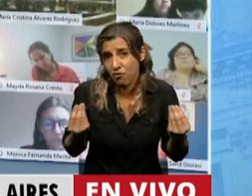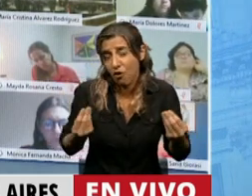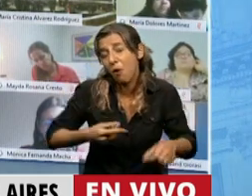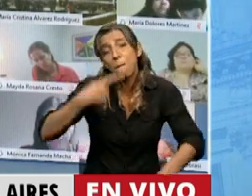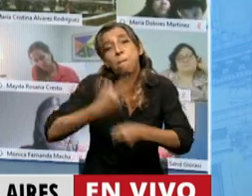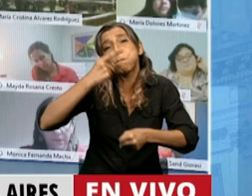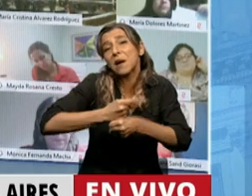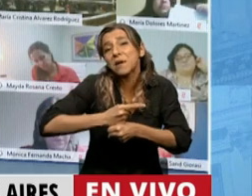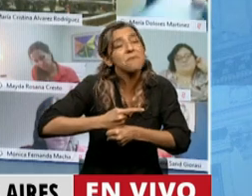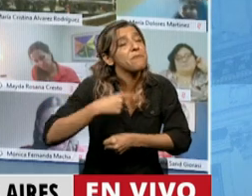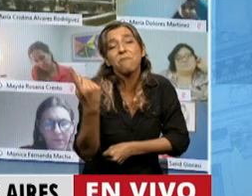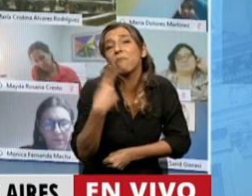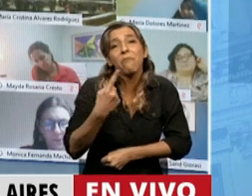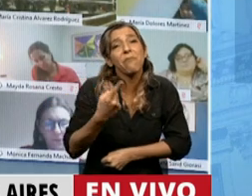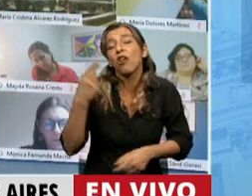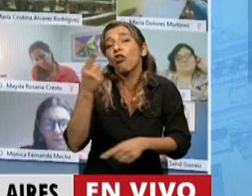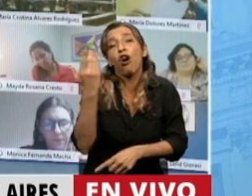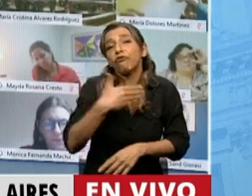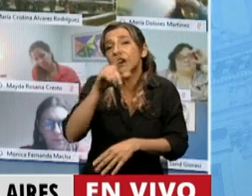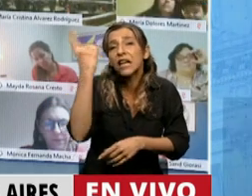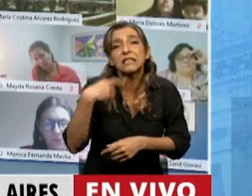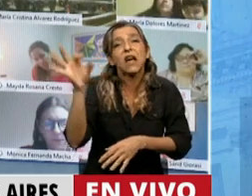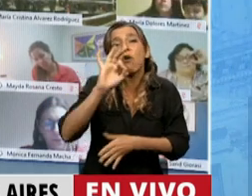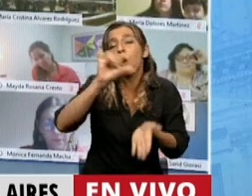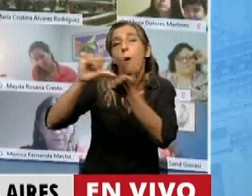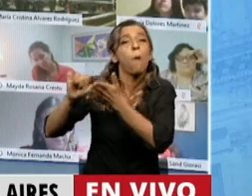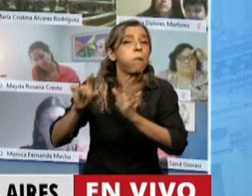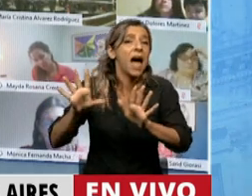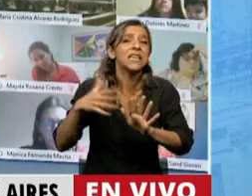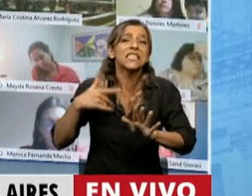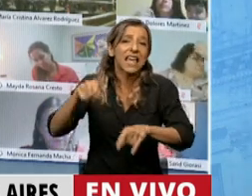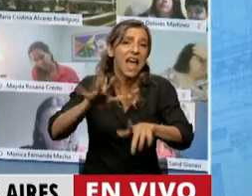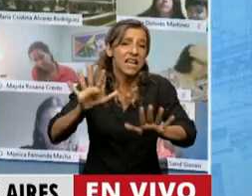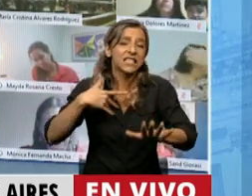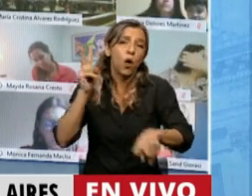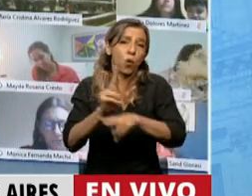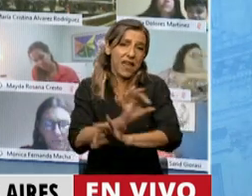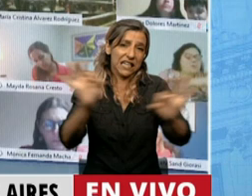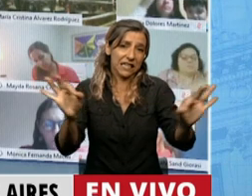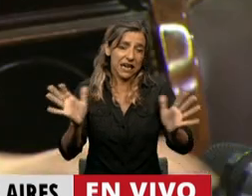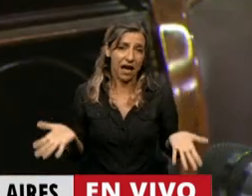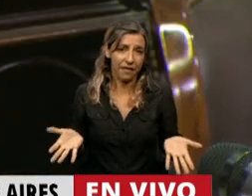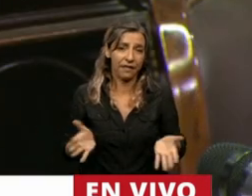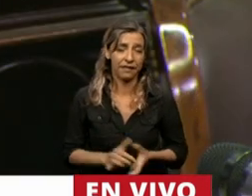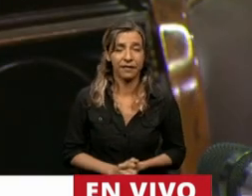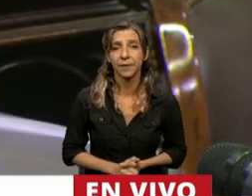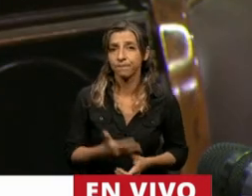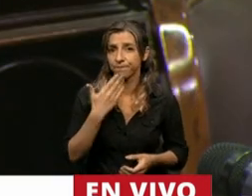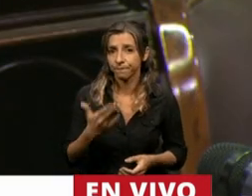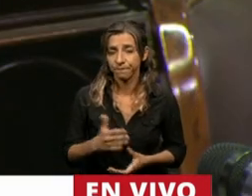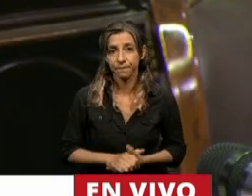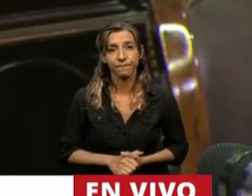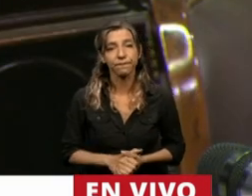son Cómplices de este modo de producción capitalista que depra del ambiente Muchas gracias gracias